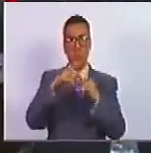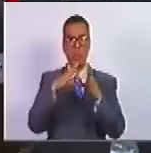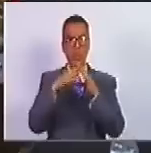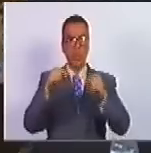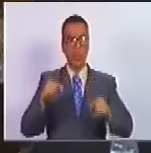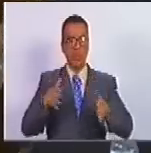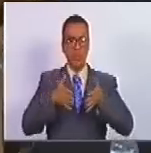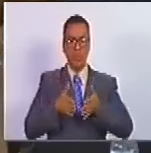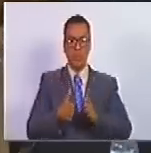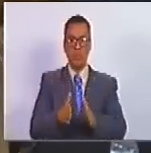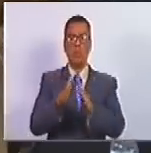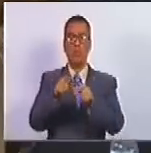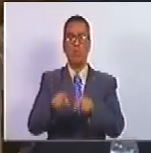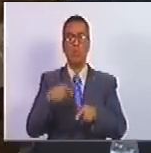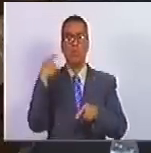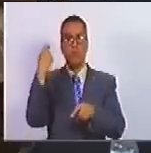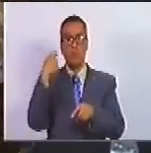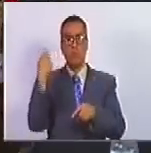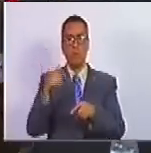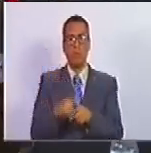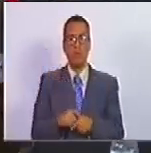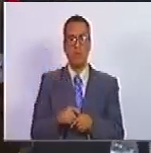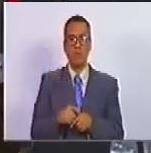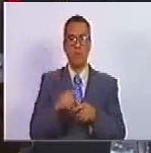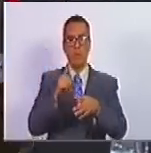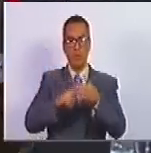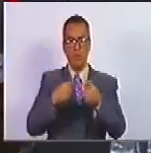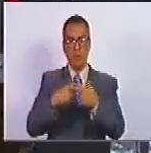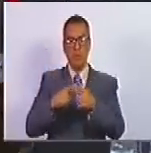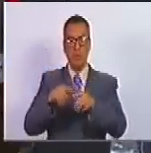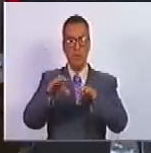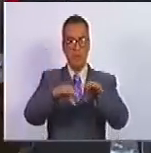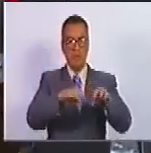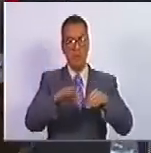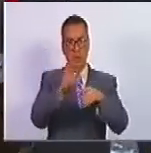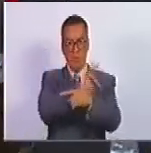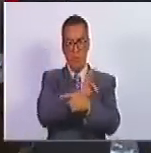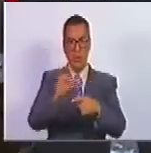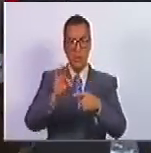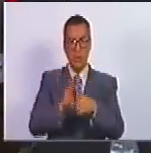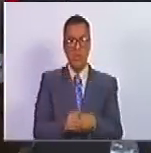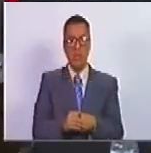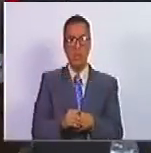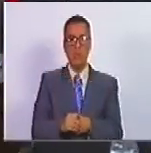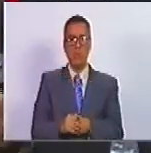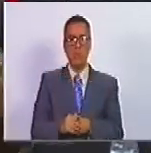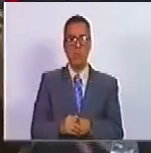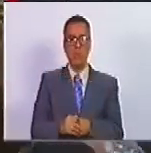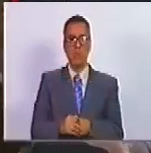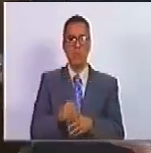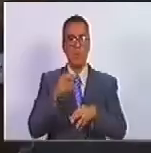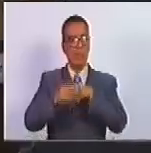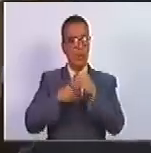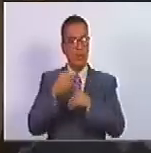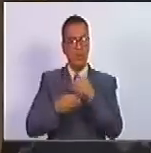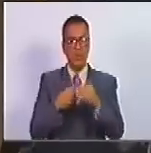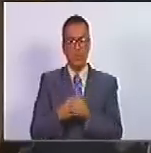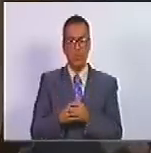los hijos de Apure que están fuera de nuestras fronteras, que están